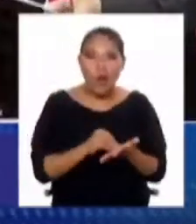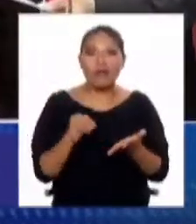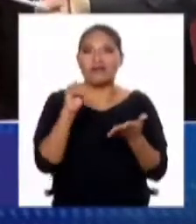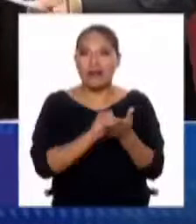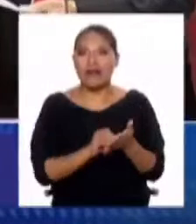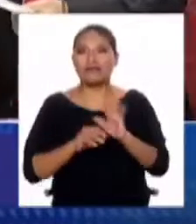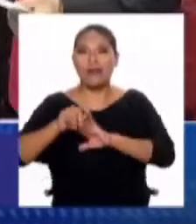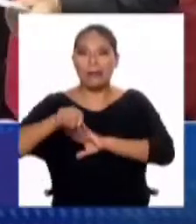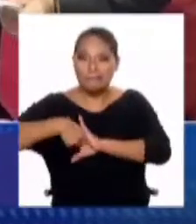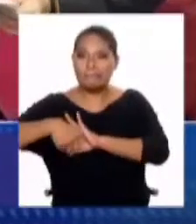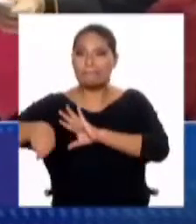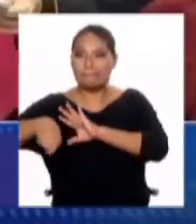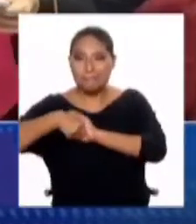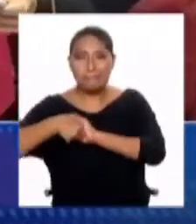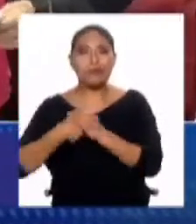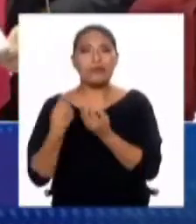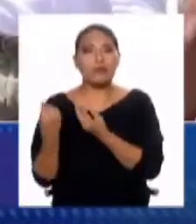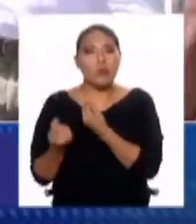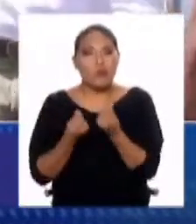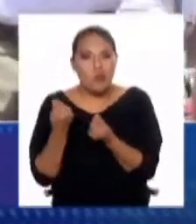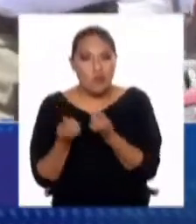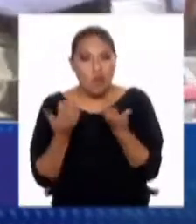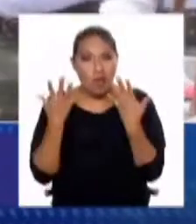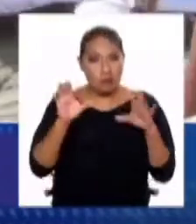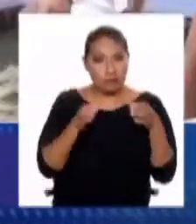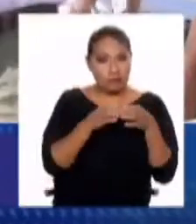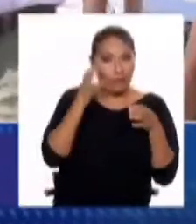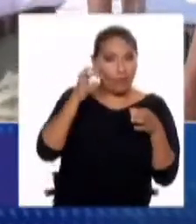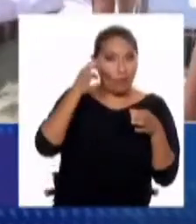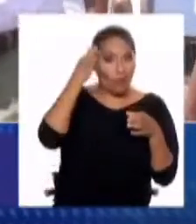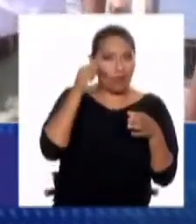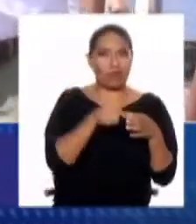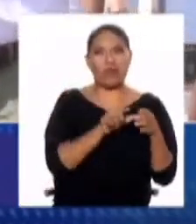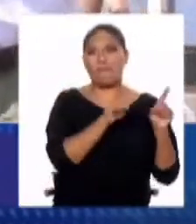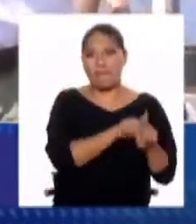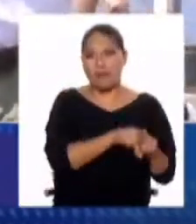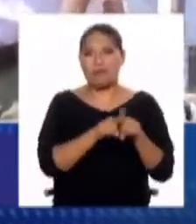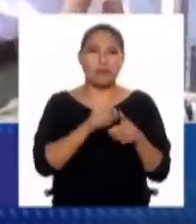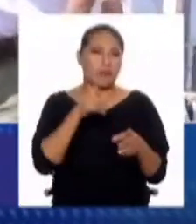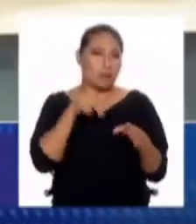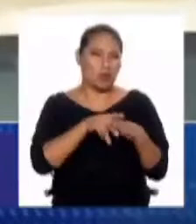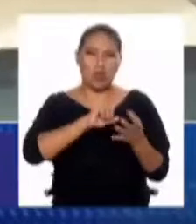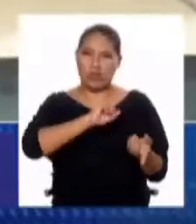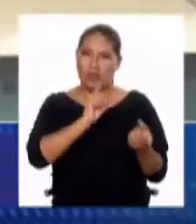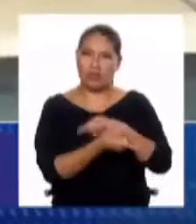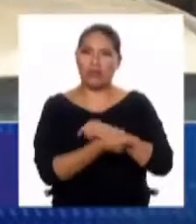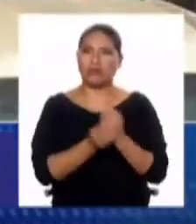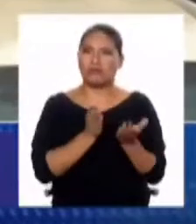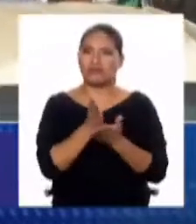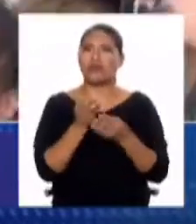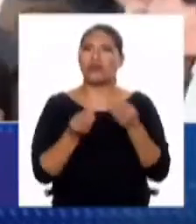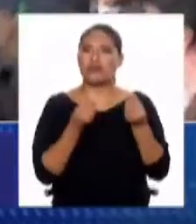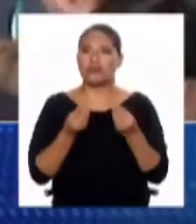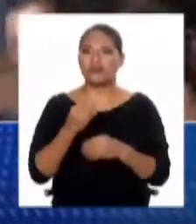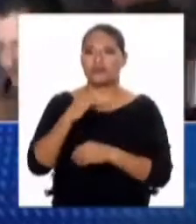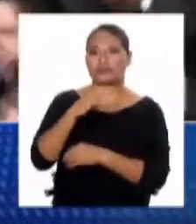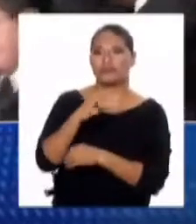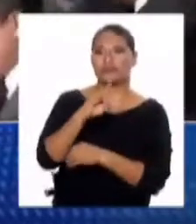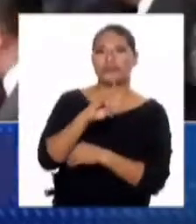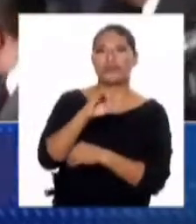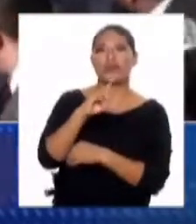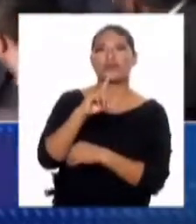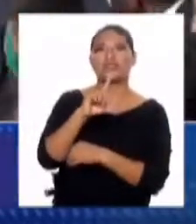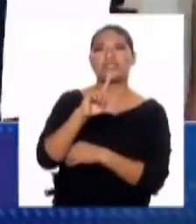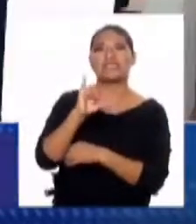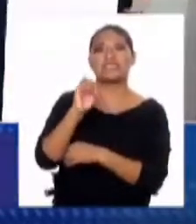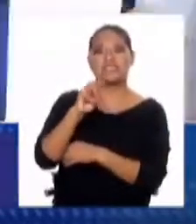dar? Primero sería evitar los partidos caudillistas, ¿o cuál es la solución? El caudillismo lo llevamos tan